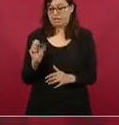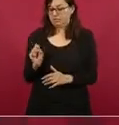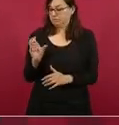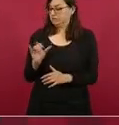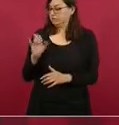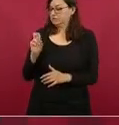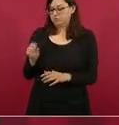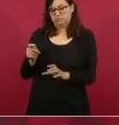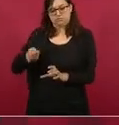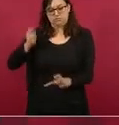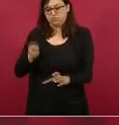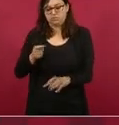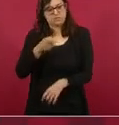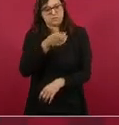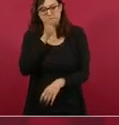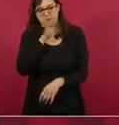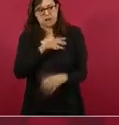y